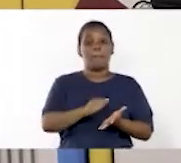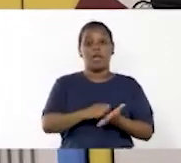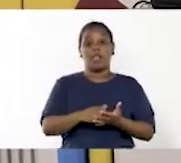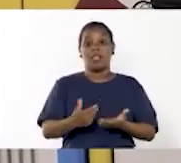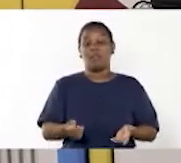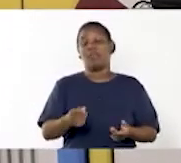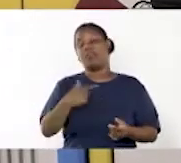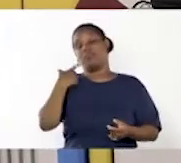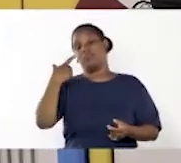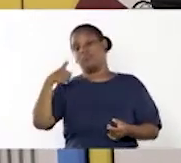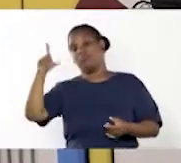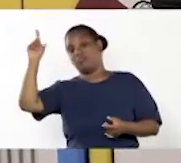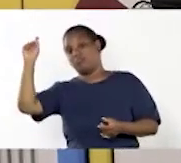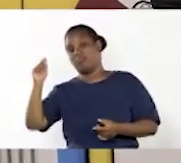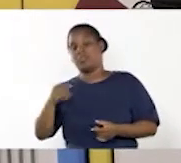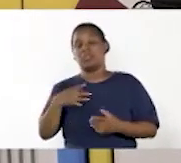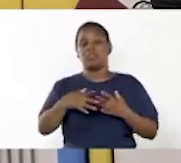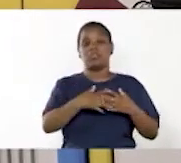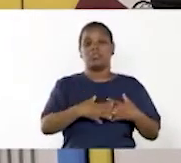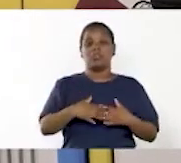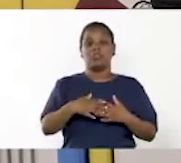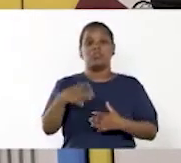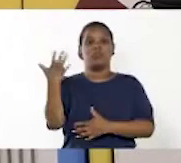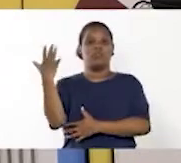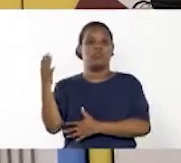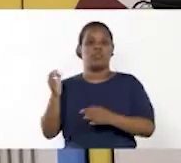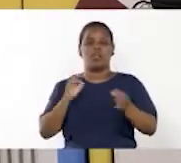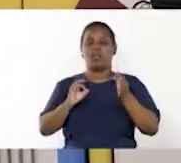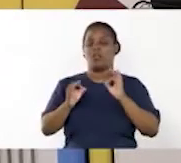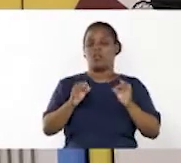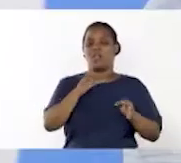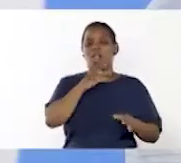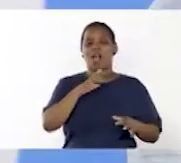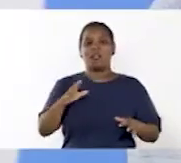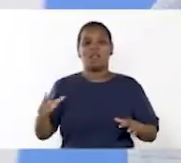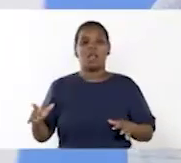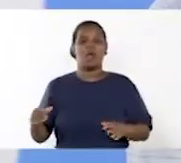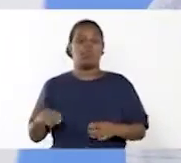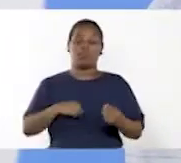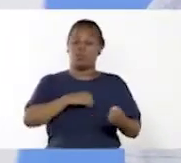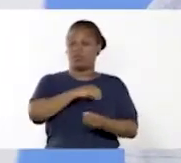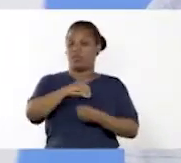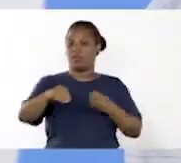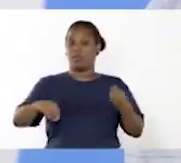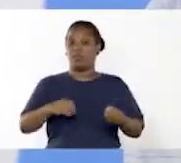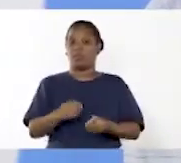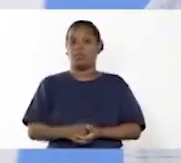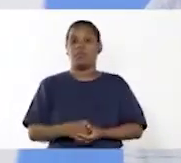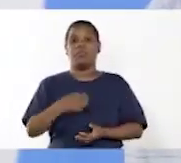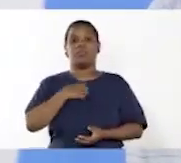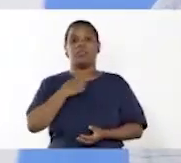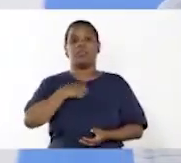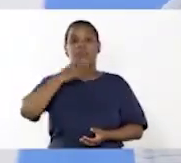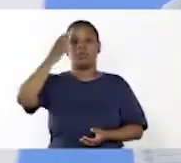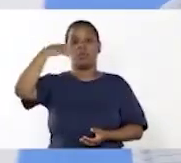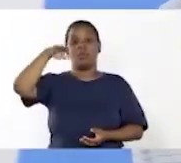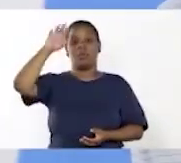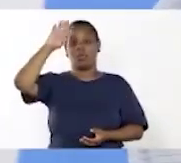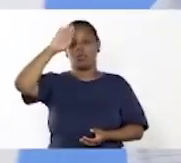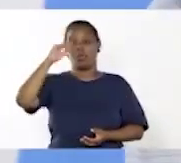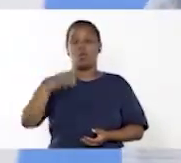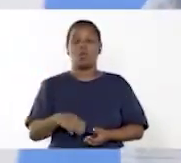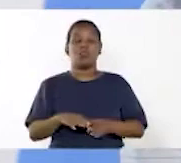sencillamente la madera, los bosques, la protección, las aguas han cambiado. Tenemos en Cuba, ¿qué cosa? Una